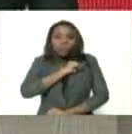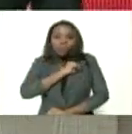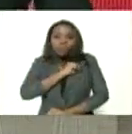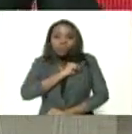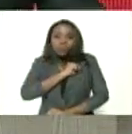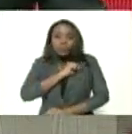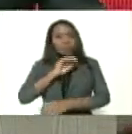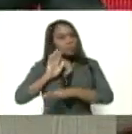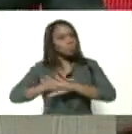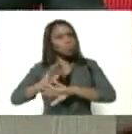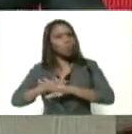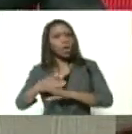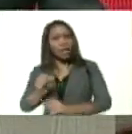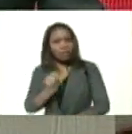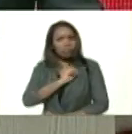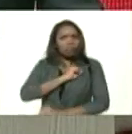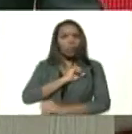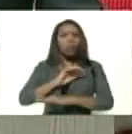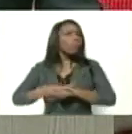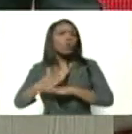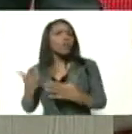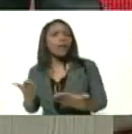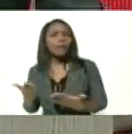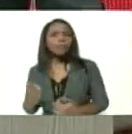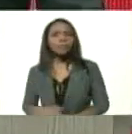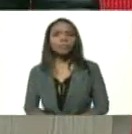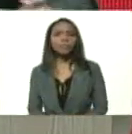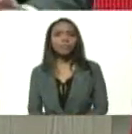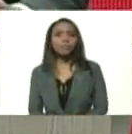¿Y por qué está aterrorizado?